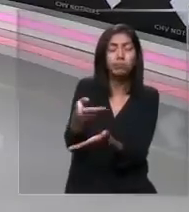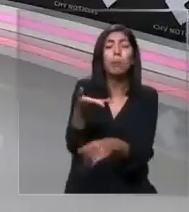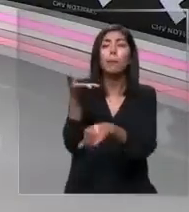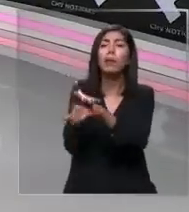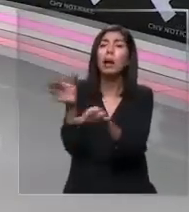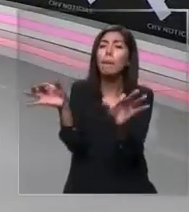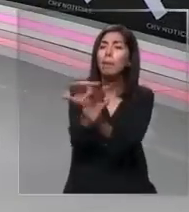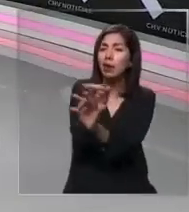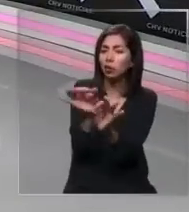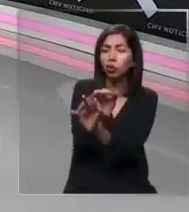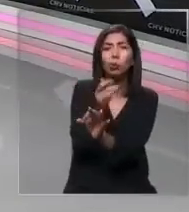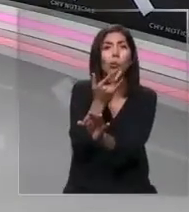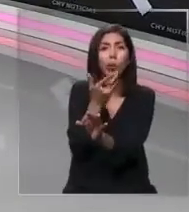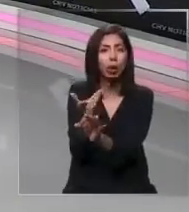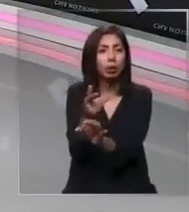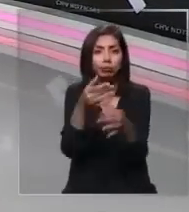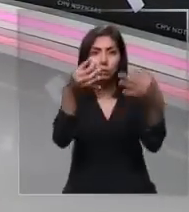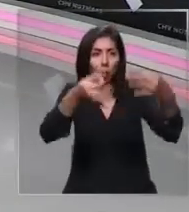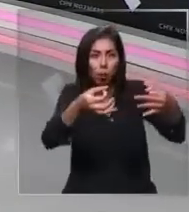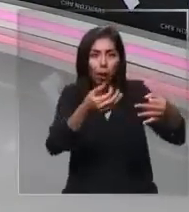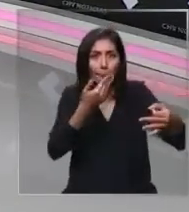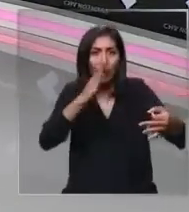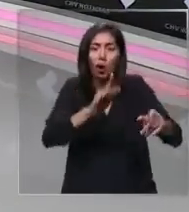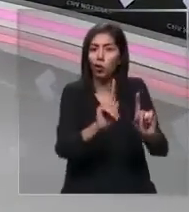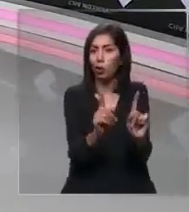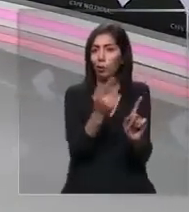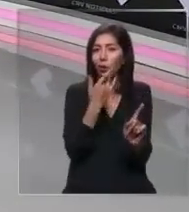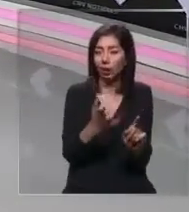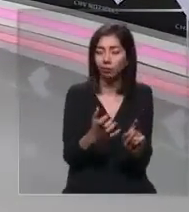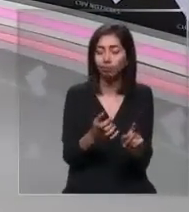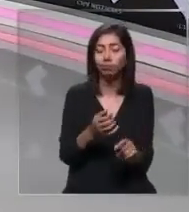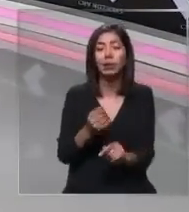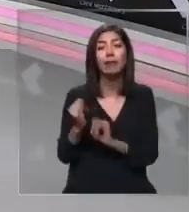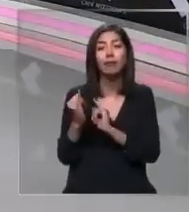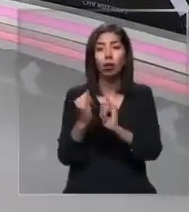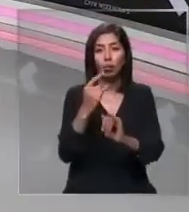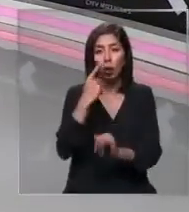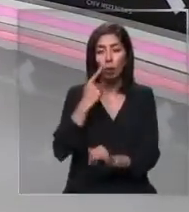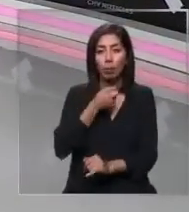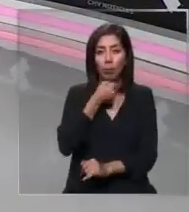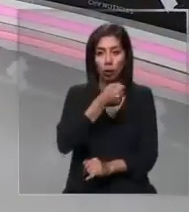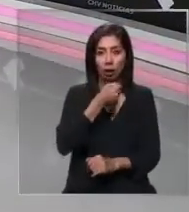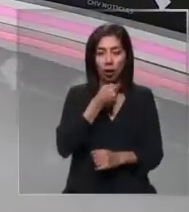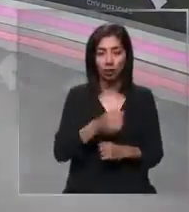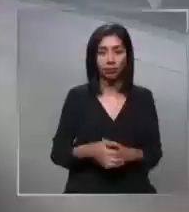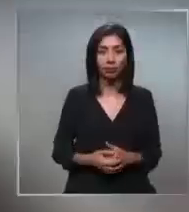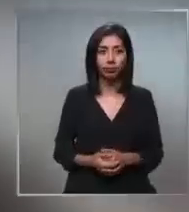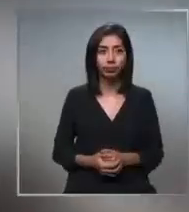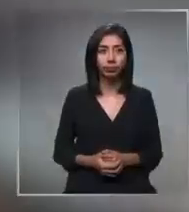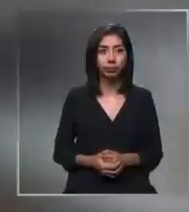medidas de seguridad no se mejoraron. El informe es del periodista Fabián Acevedo.